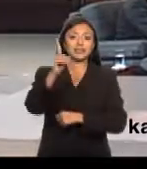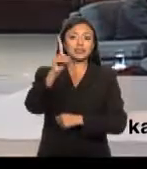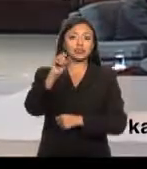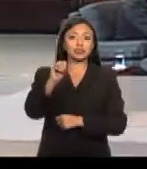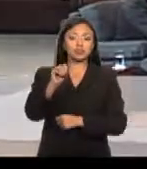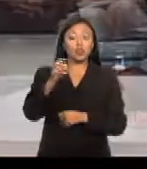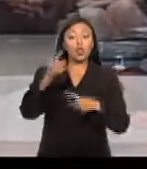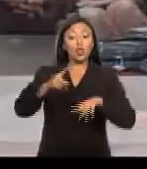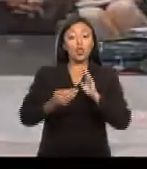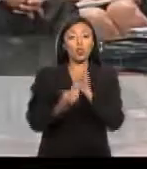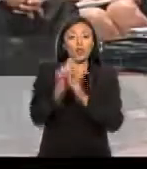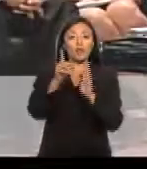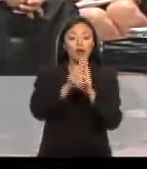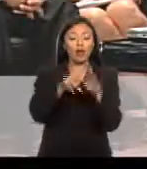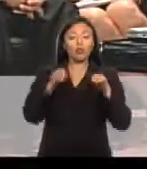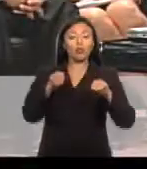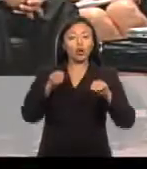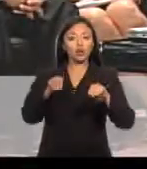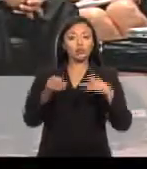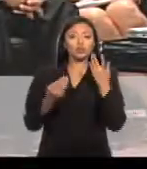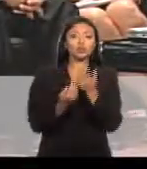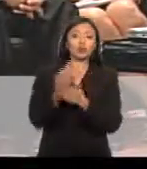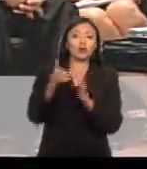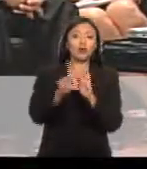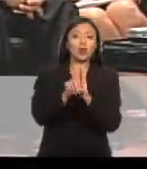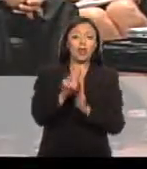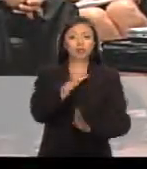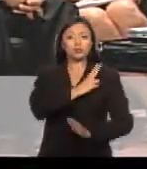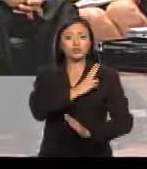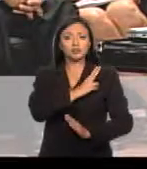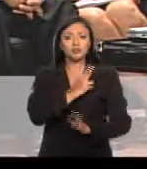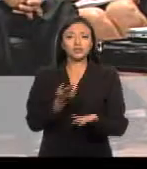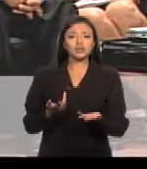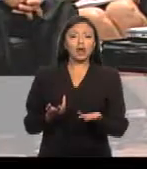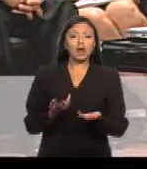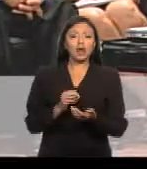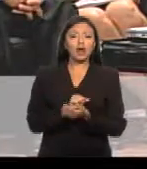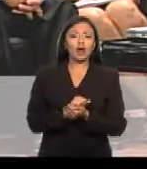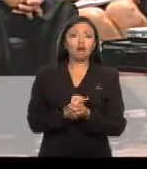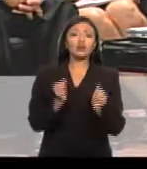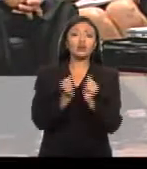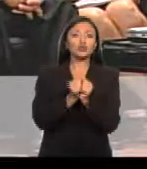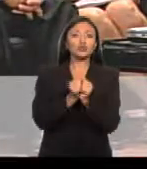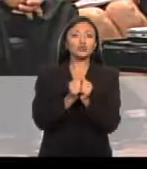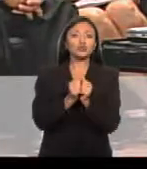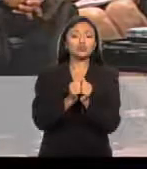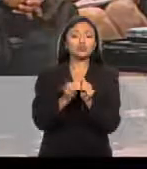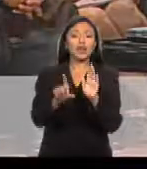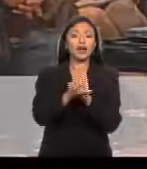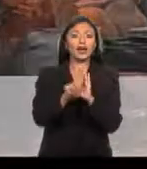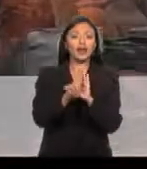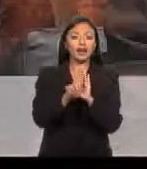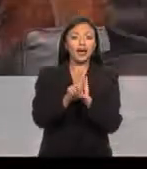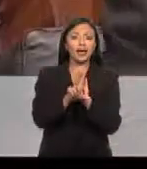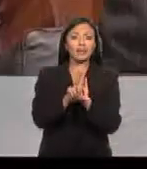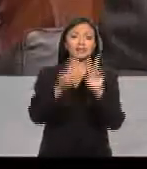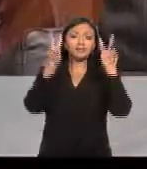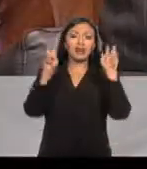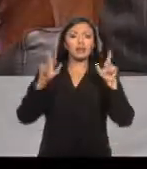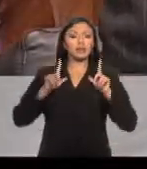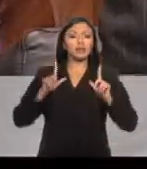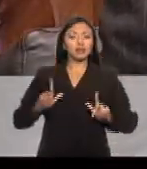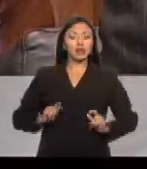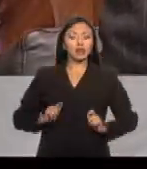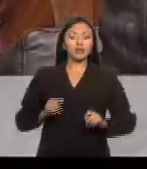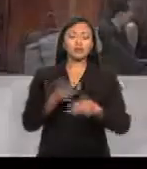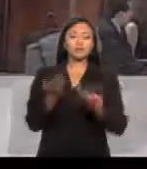Las reformas que hicimos con la nueva ley de educación, con la nueva ley de educación superior, con la ley de trasplantes